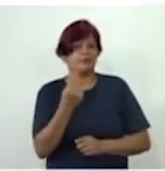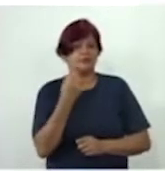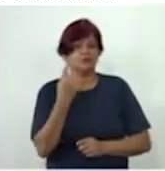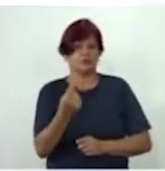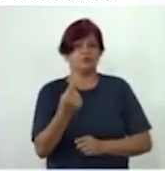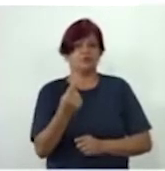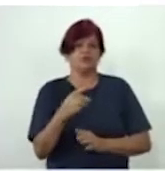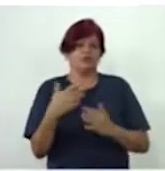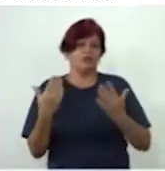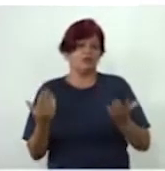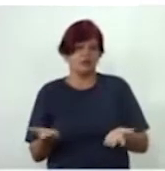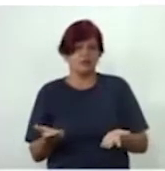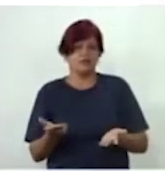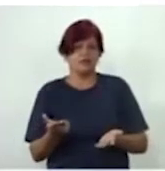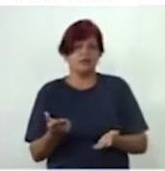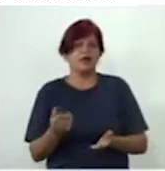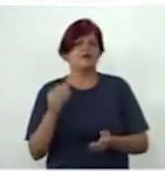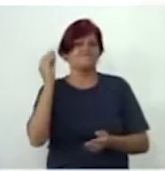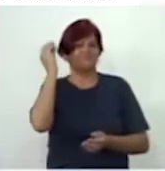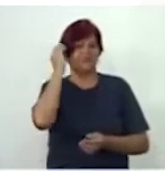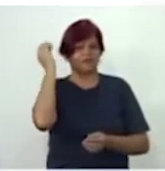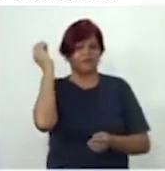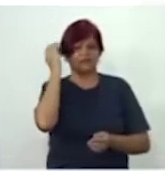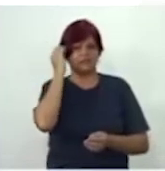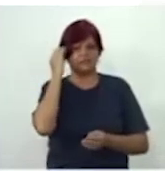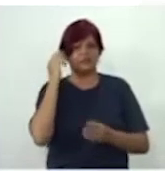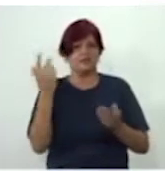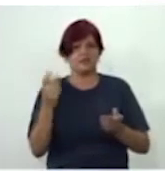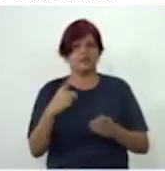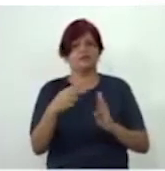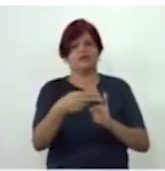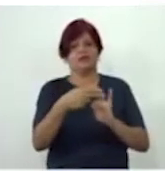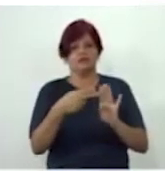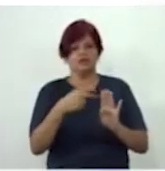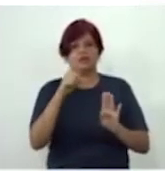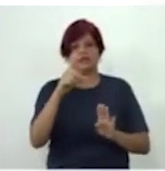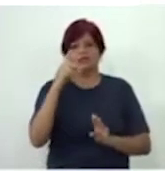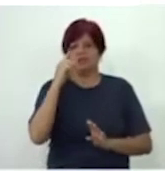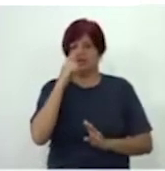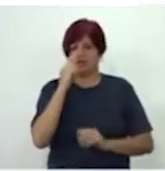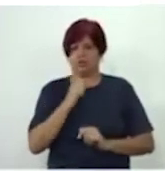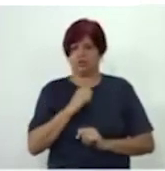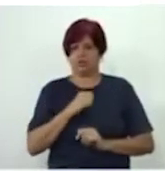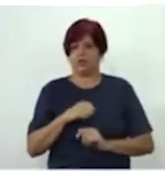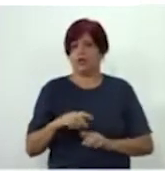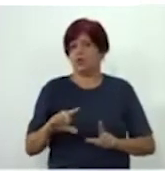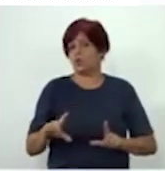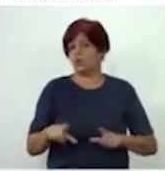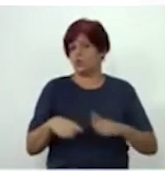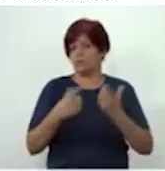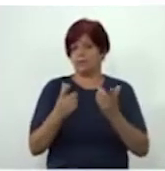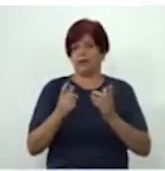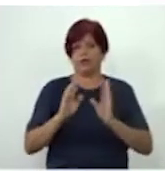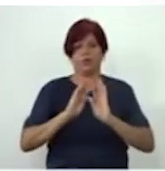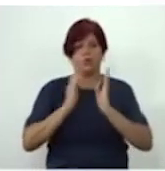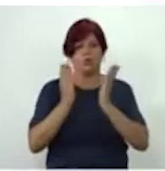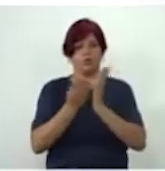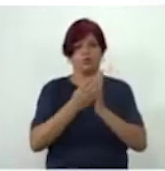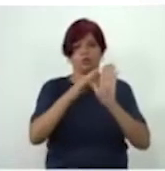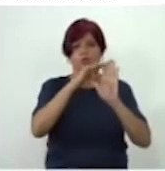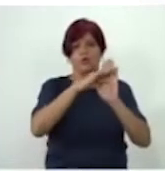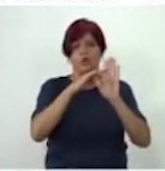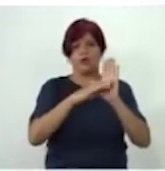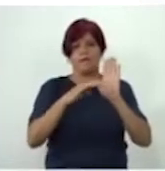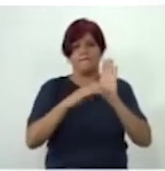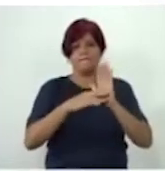en la enseñanza de las ciencias naturales, o sea, cumplir con las medidas de higiene y